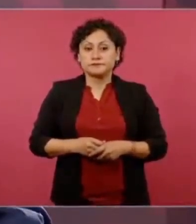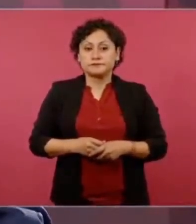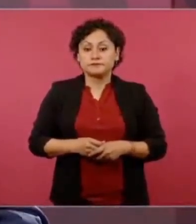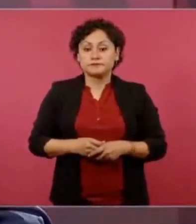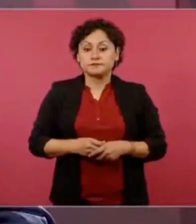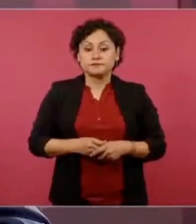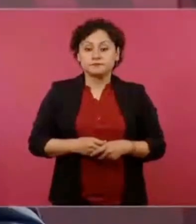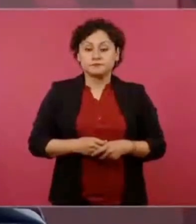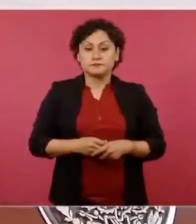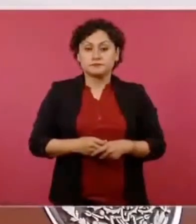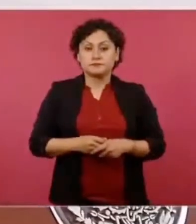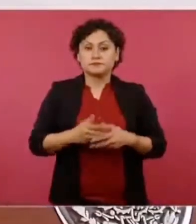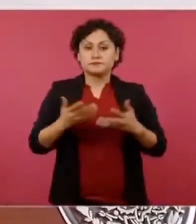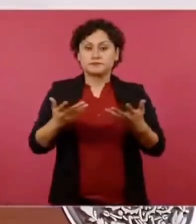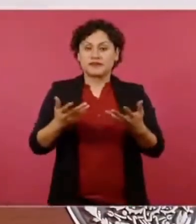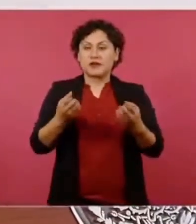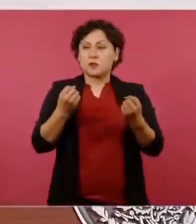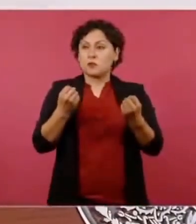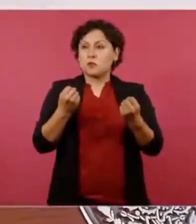radical